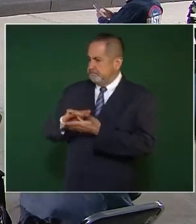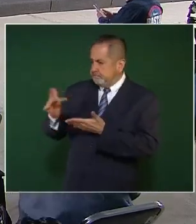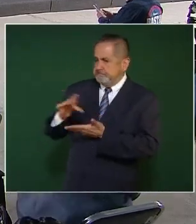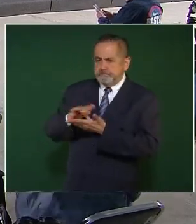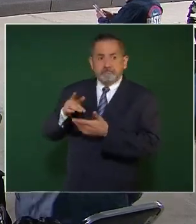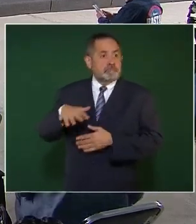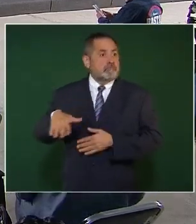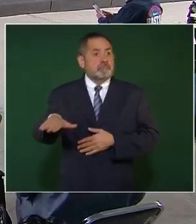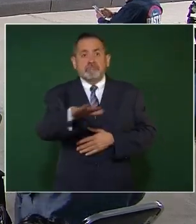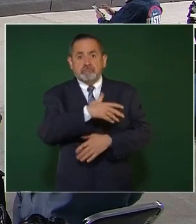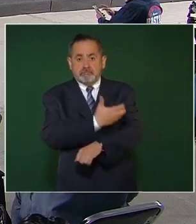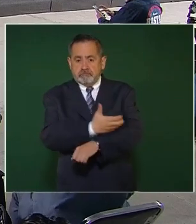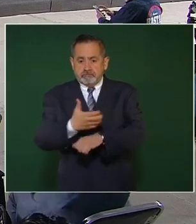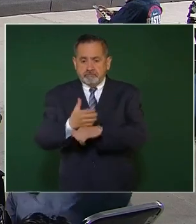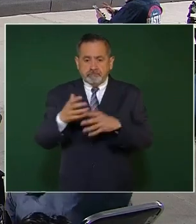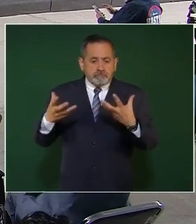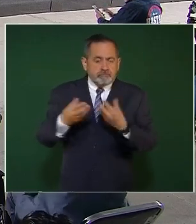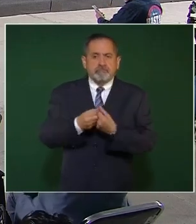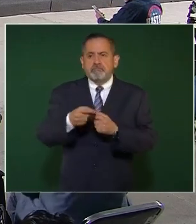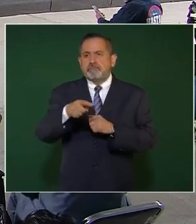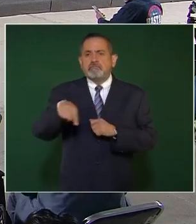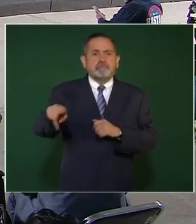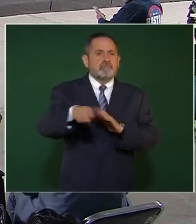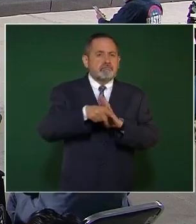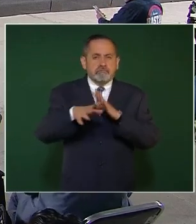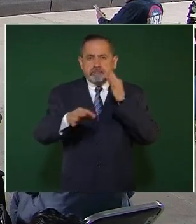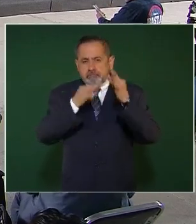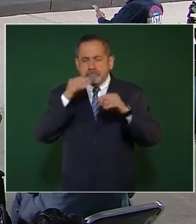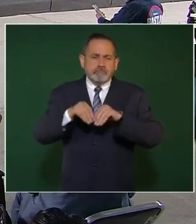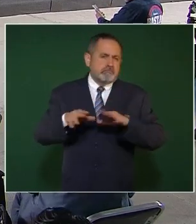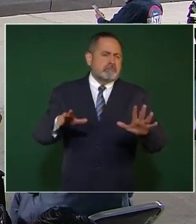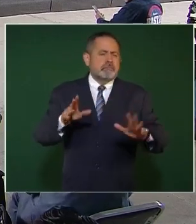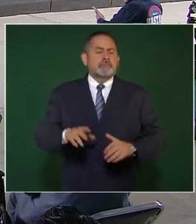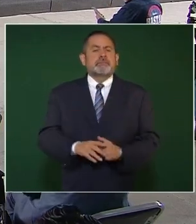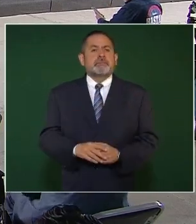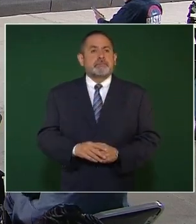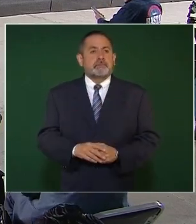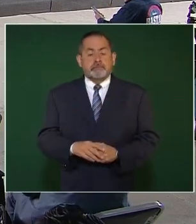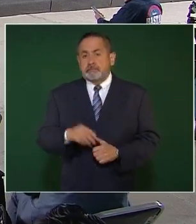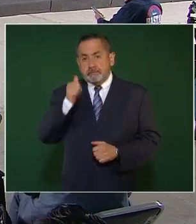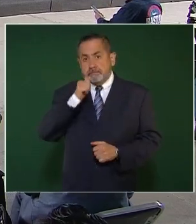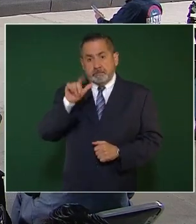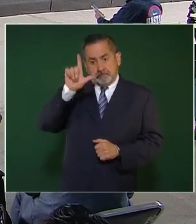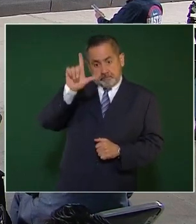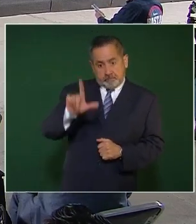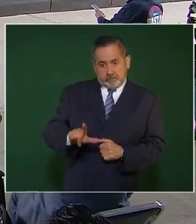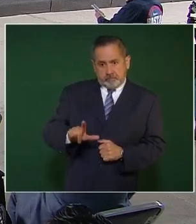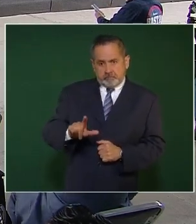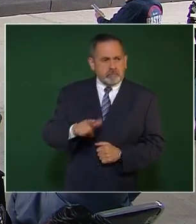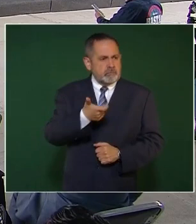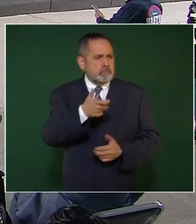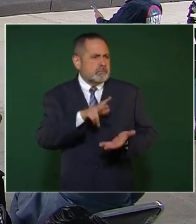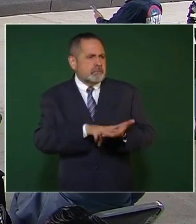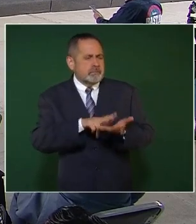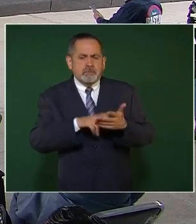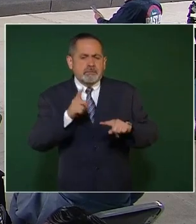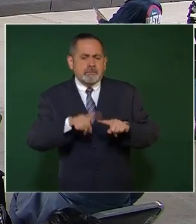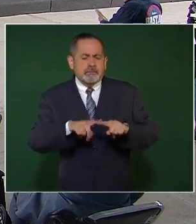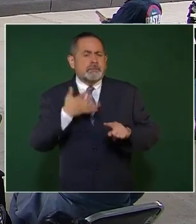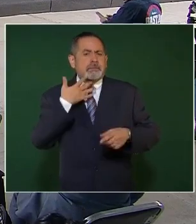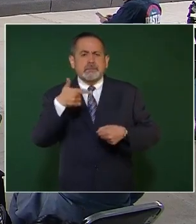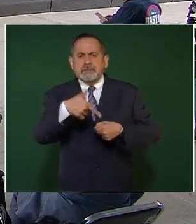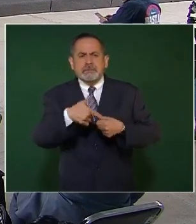compañeras y compañeros de los medios de comunicación. Empezamos como todos los lunes con el quién es quién en los precios de los